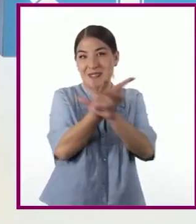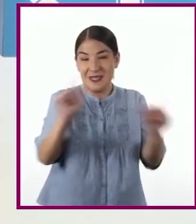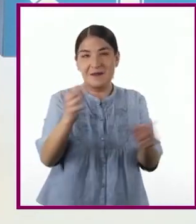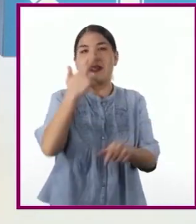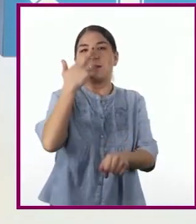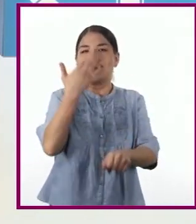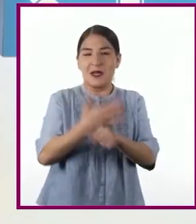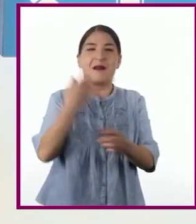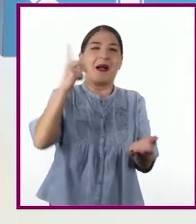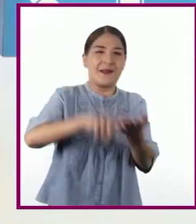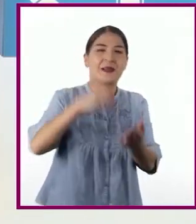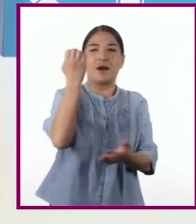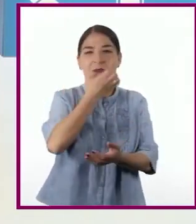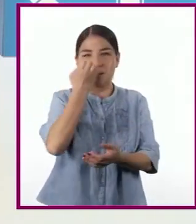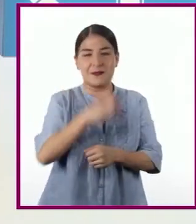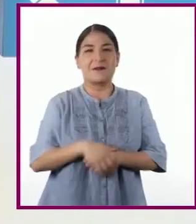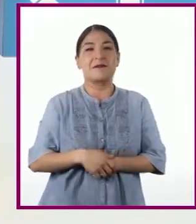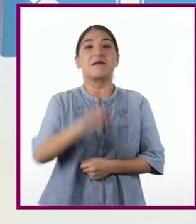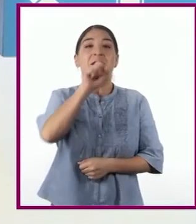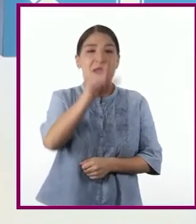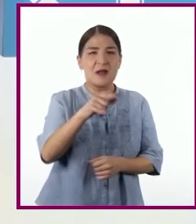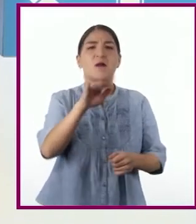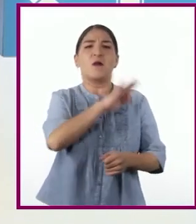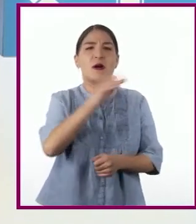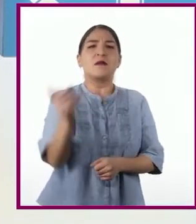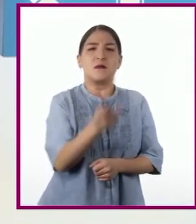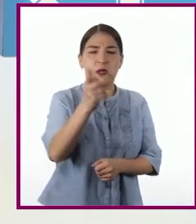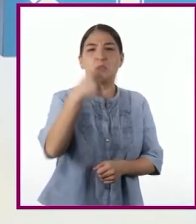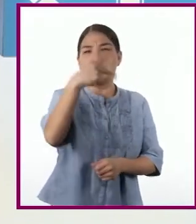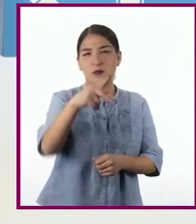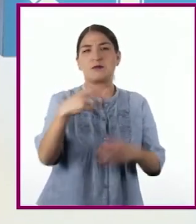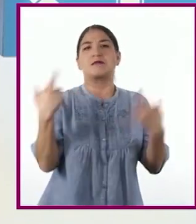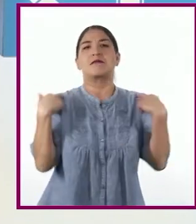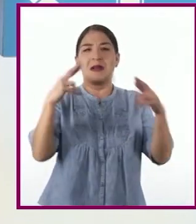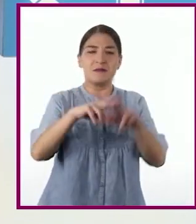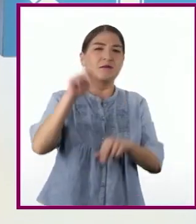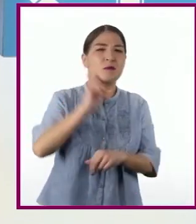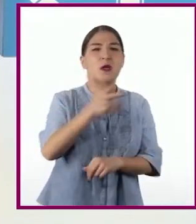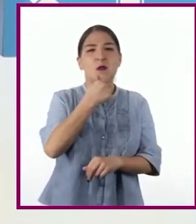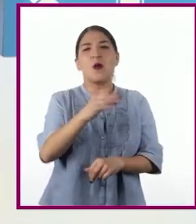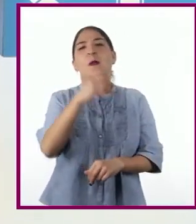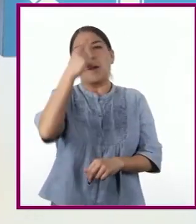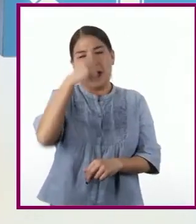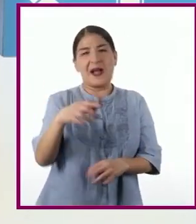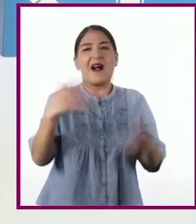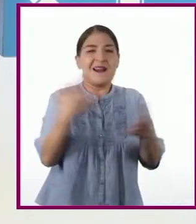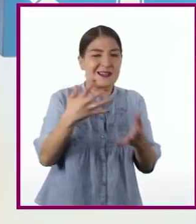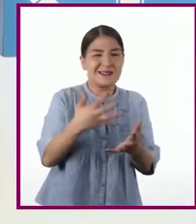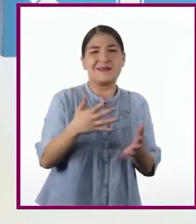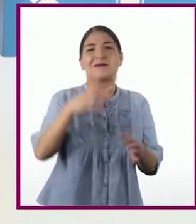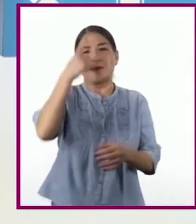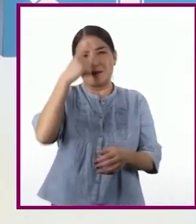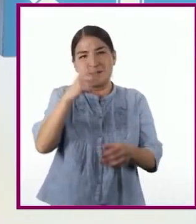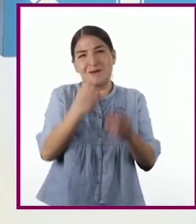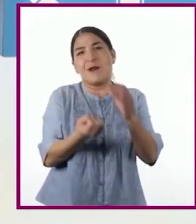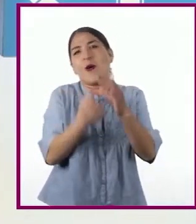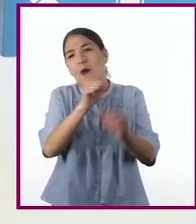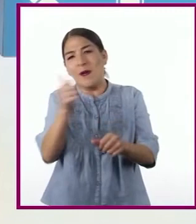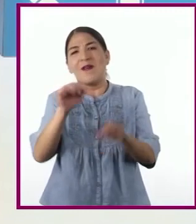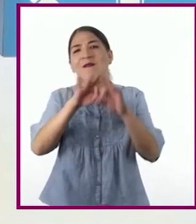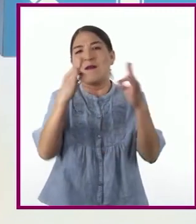ámbito escolar. También pueden preguntar a sus profesores sobre las posibilidades que existen de participar en su